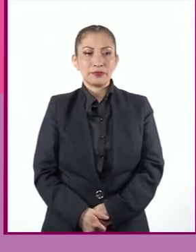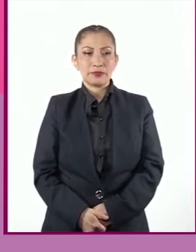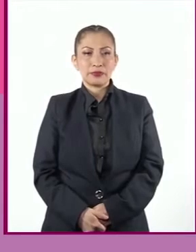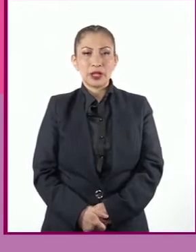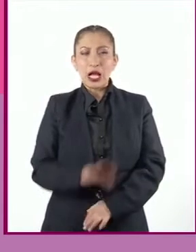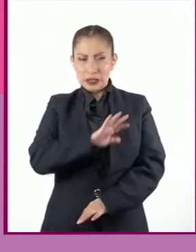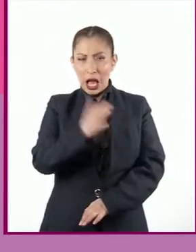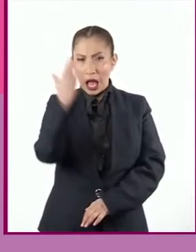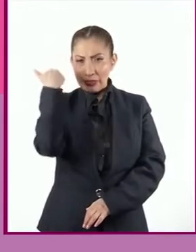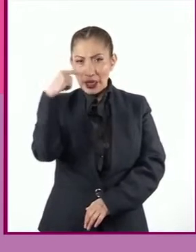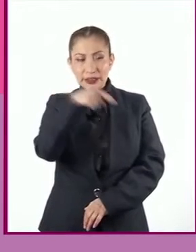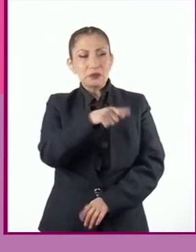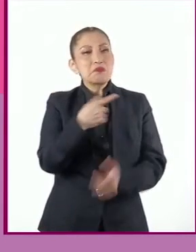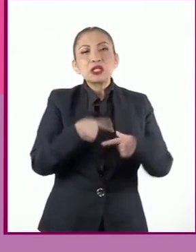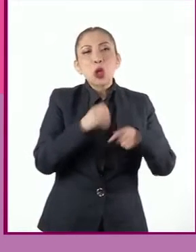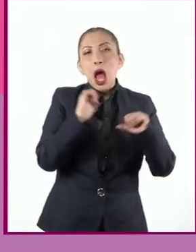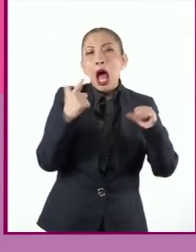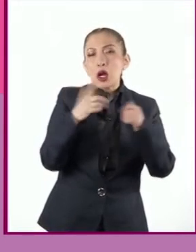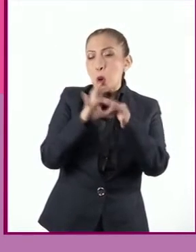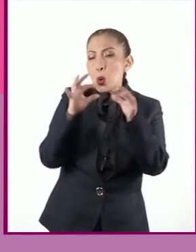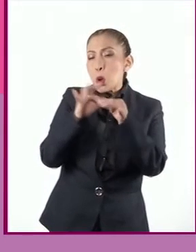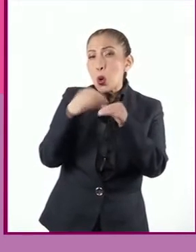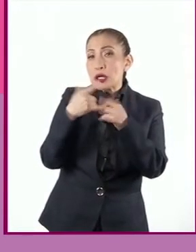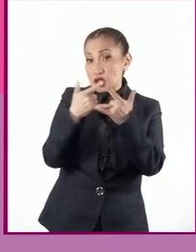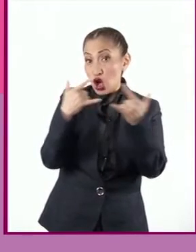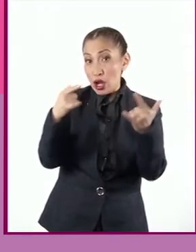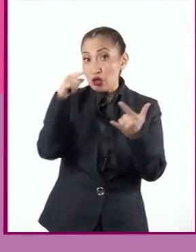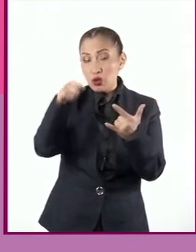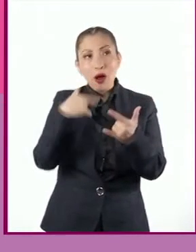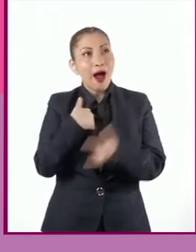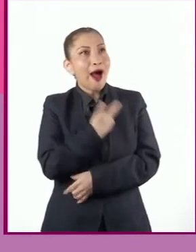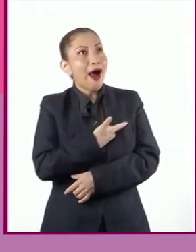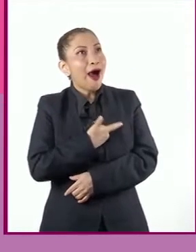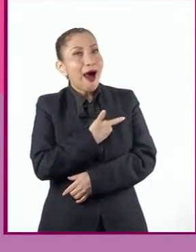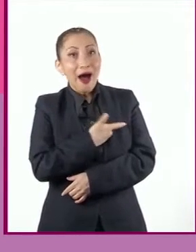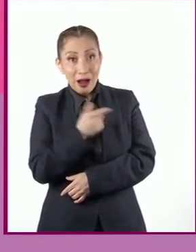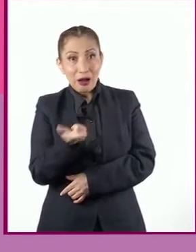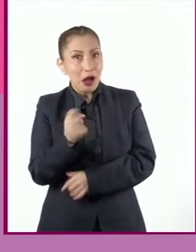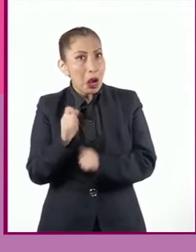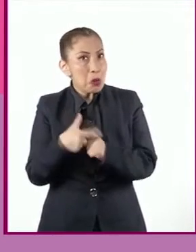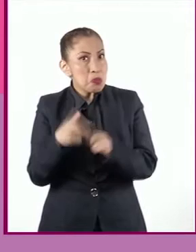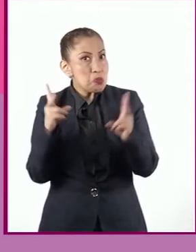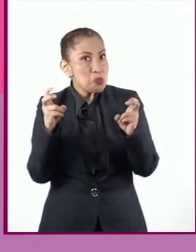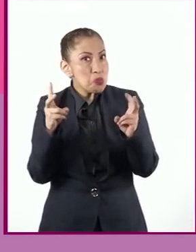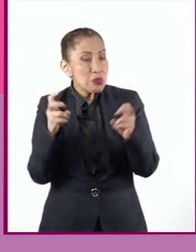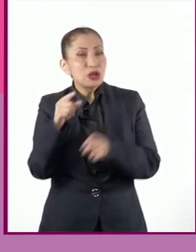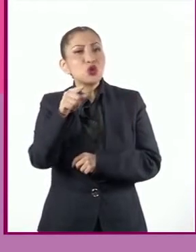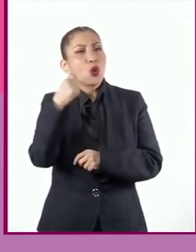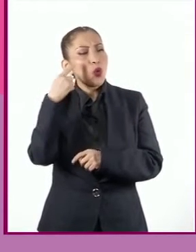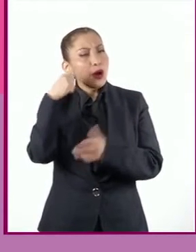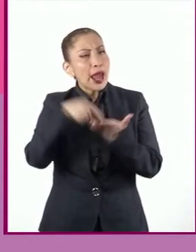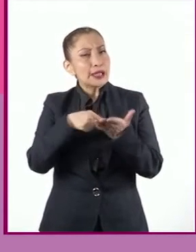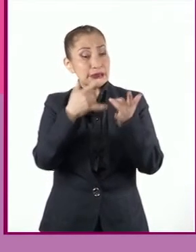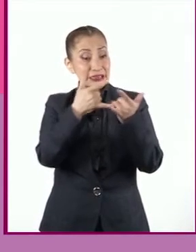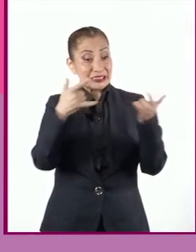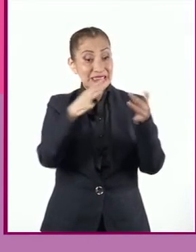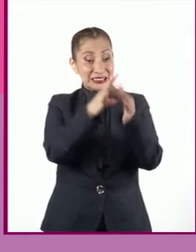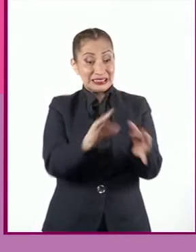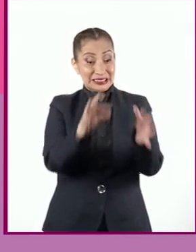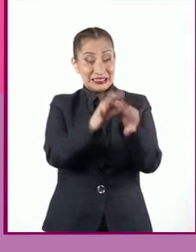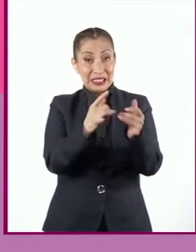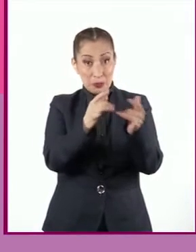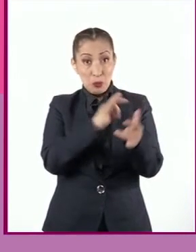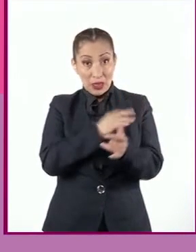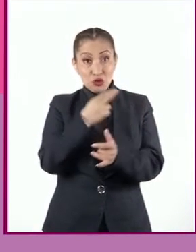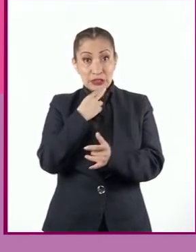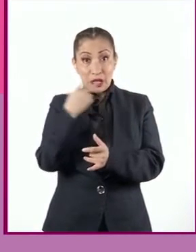¿Les han contado una historia o han leído una con la que se hayan identificado? ¿Creen que la narrativa de un cuento puede aplicarse en su